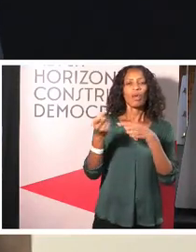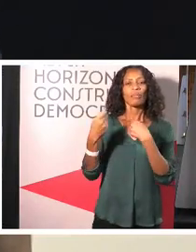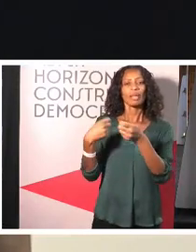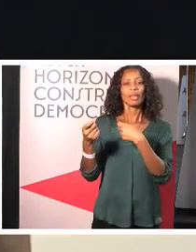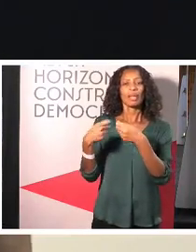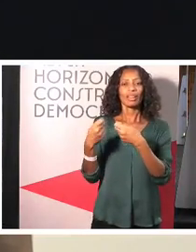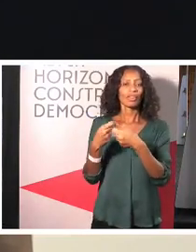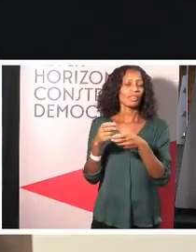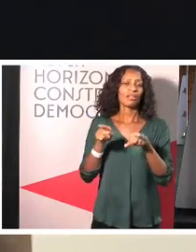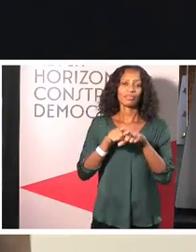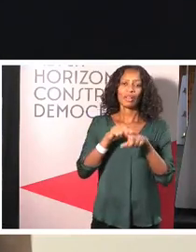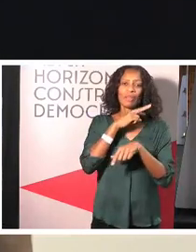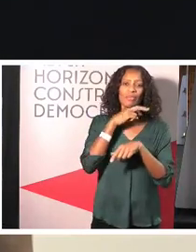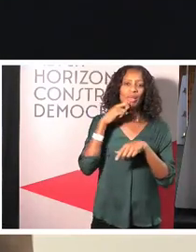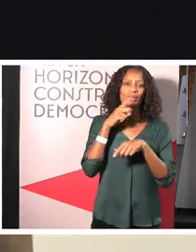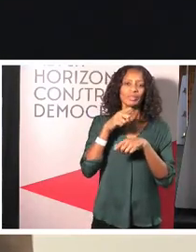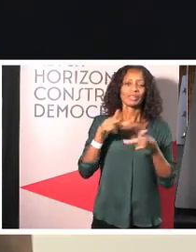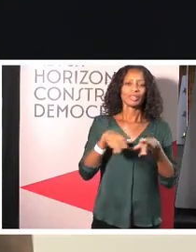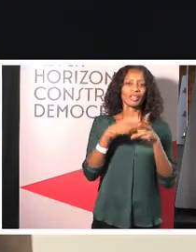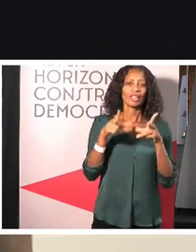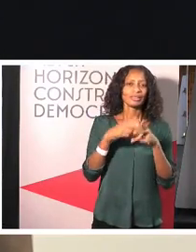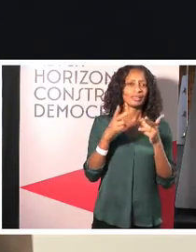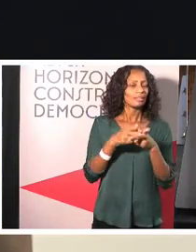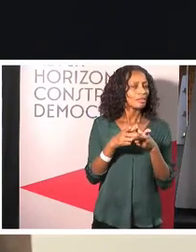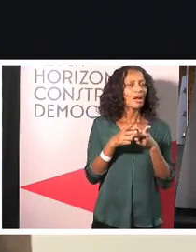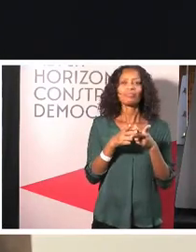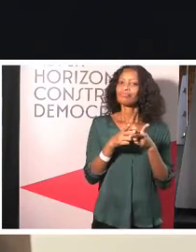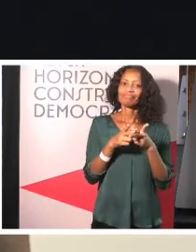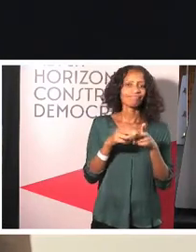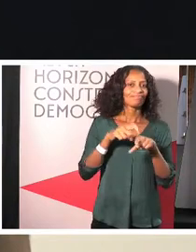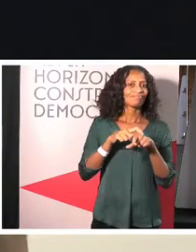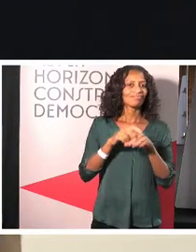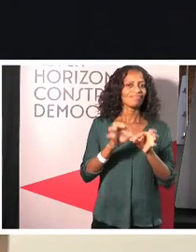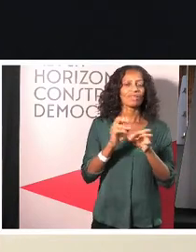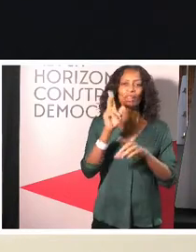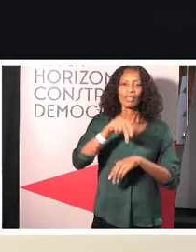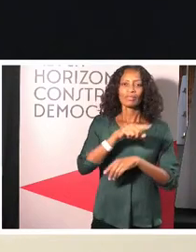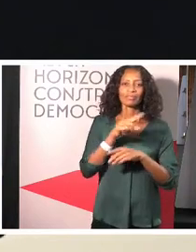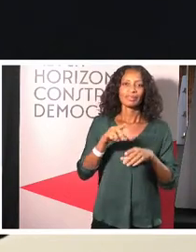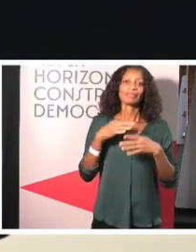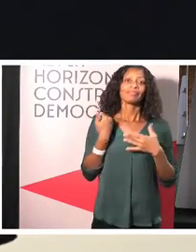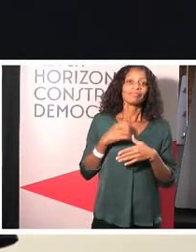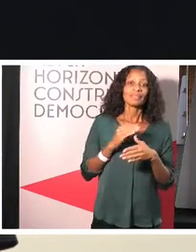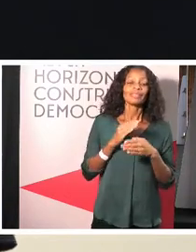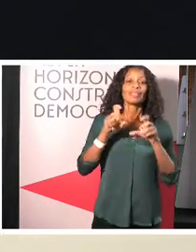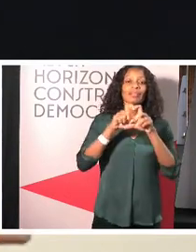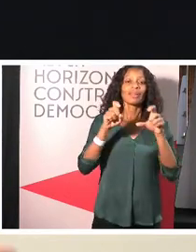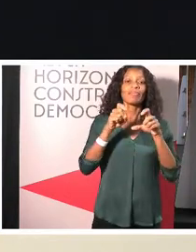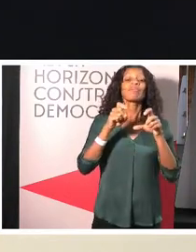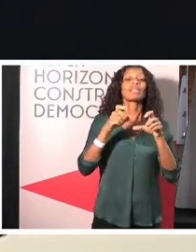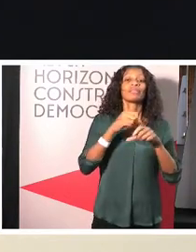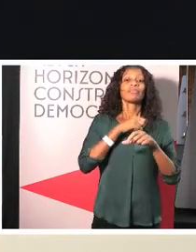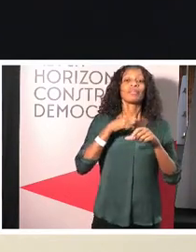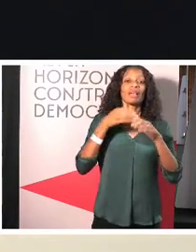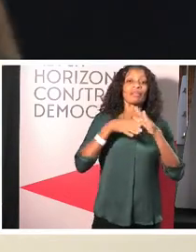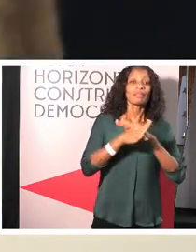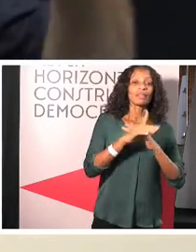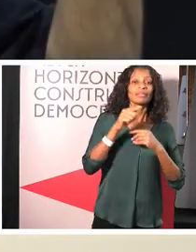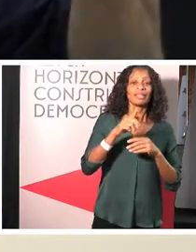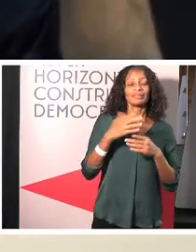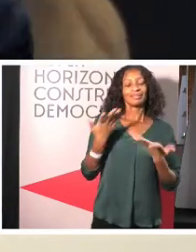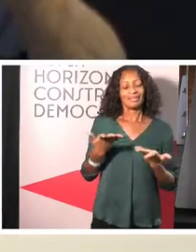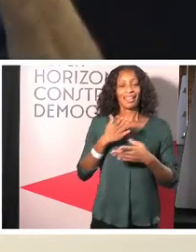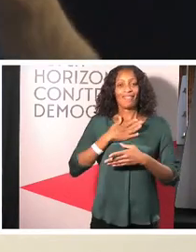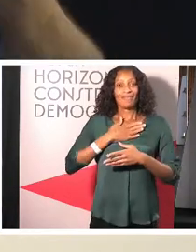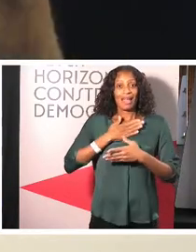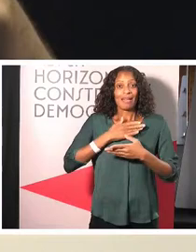en una sociedad utópica, una vez hubiéramos abolido la propiedad privada, podríamos adquirir lo que se llamaba valor de uso, ¿no?, y